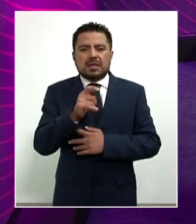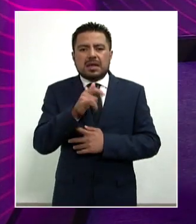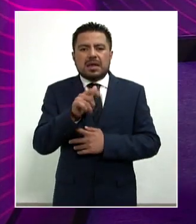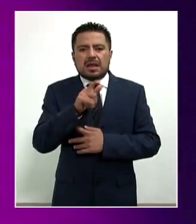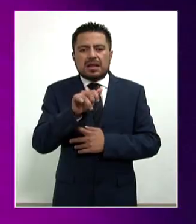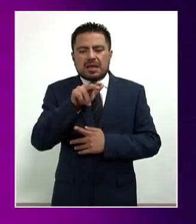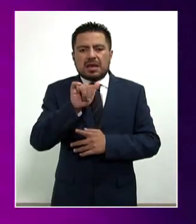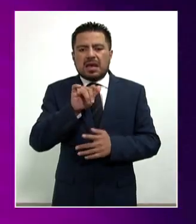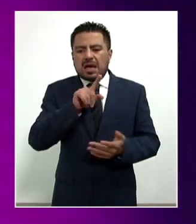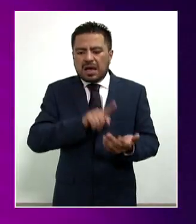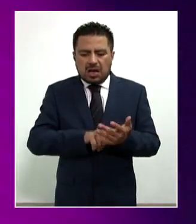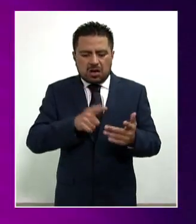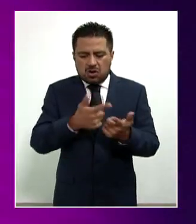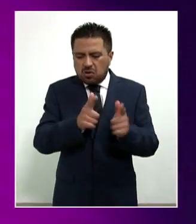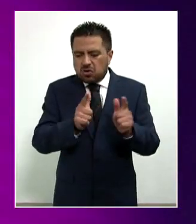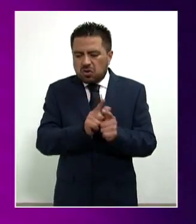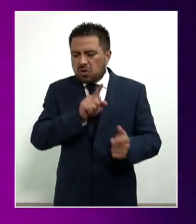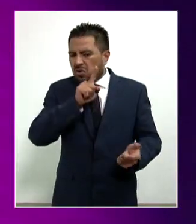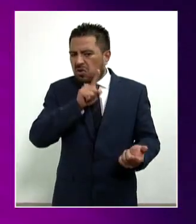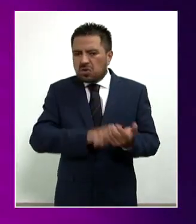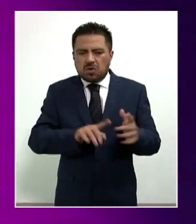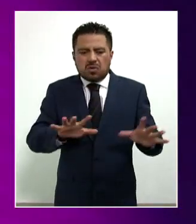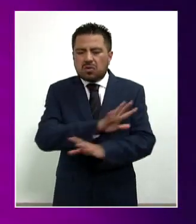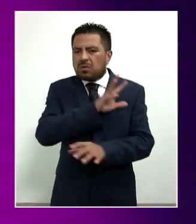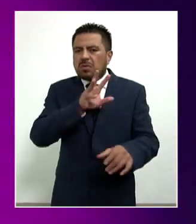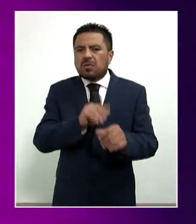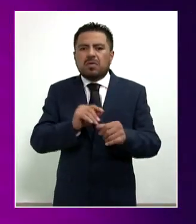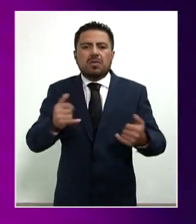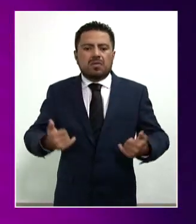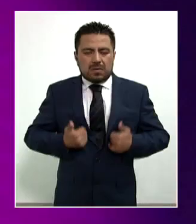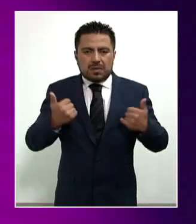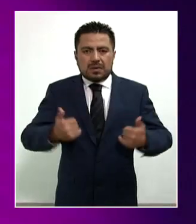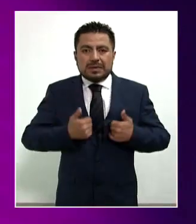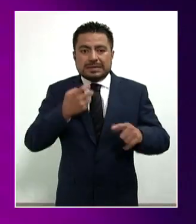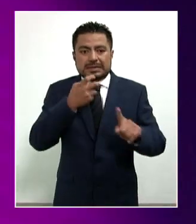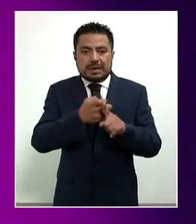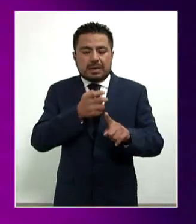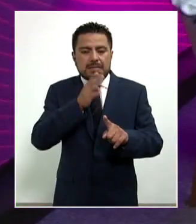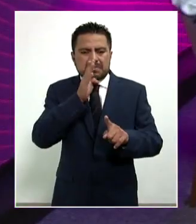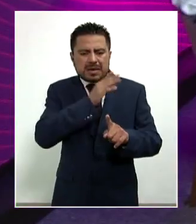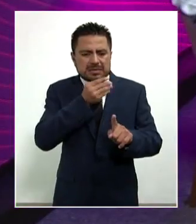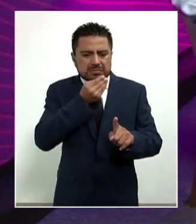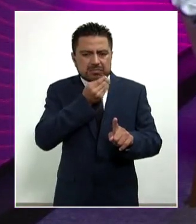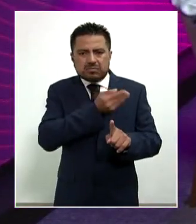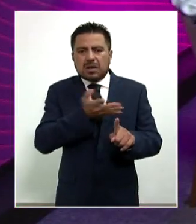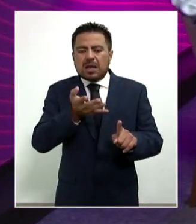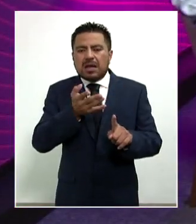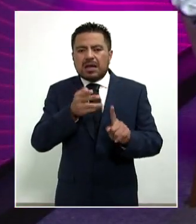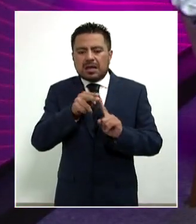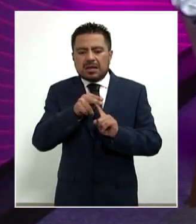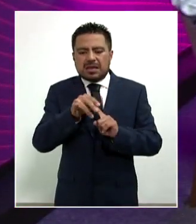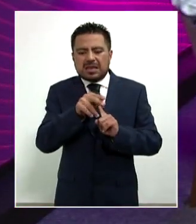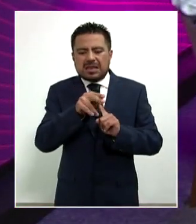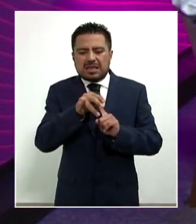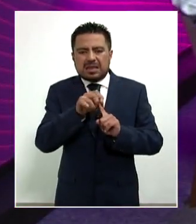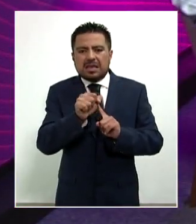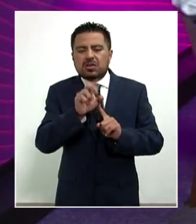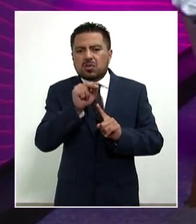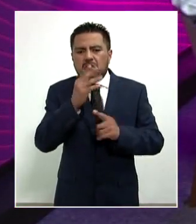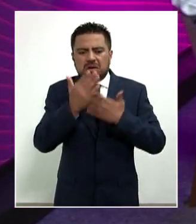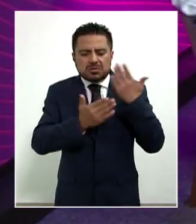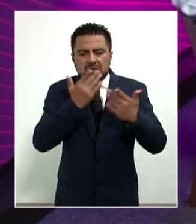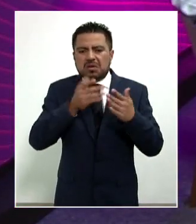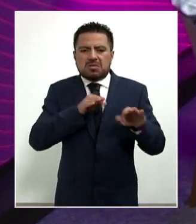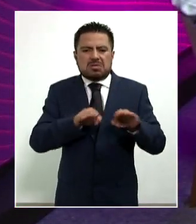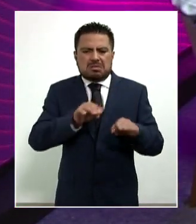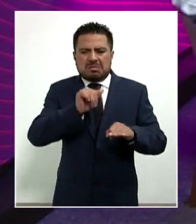de todo esto hay otro grupo, dentro del grupo de los jóvenes, estos mal llamados ninis, personas que no estudian y no